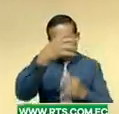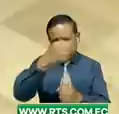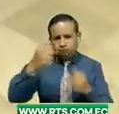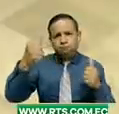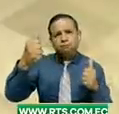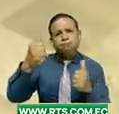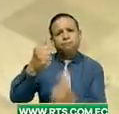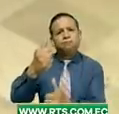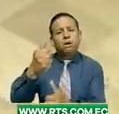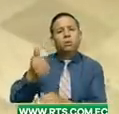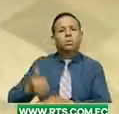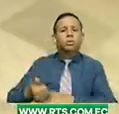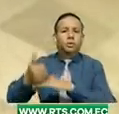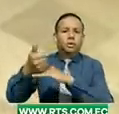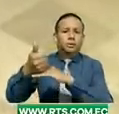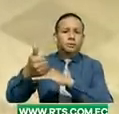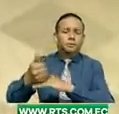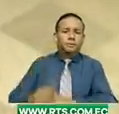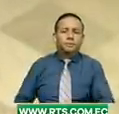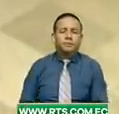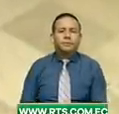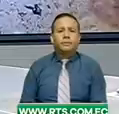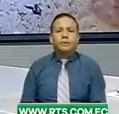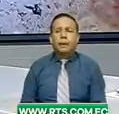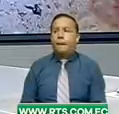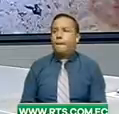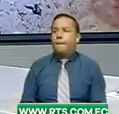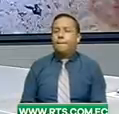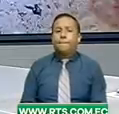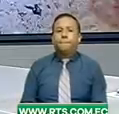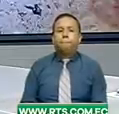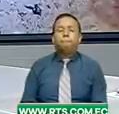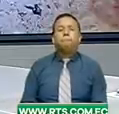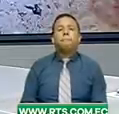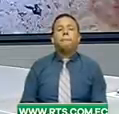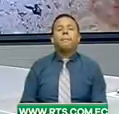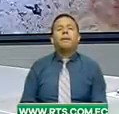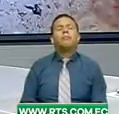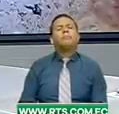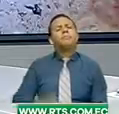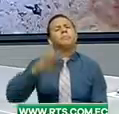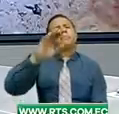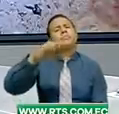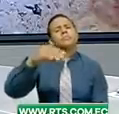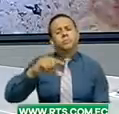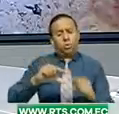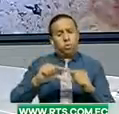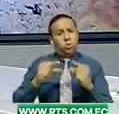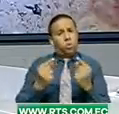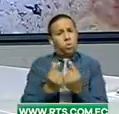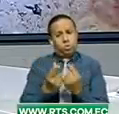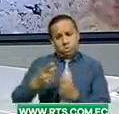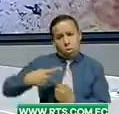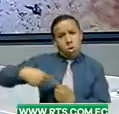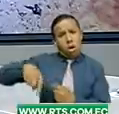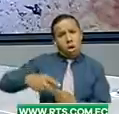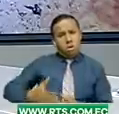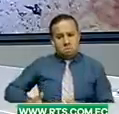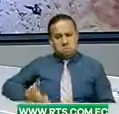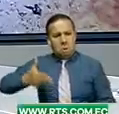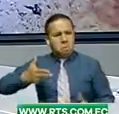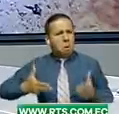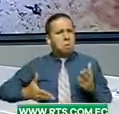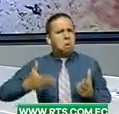competentes. Informó Ismenia Solórzano. Un grupo armado abrió fuego contra una vivienda y varios vehículos en